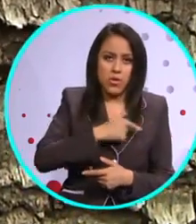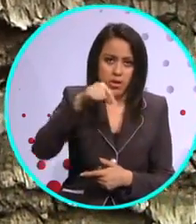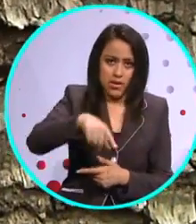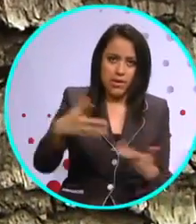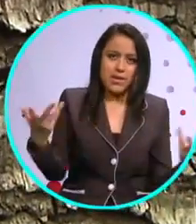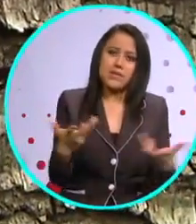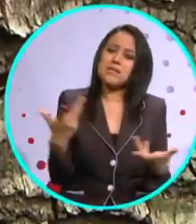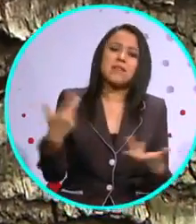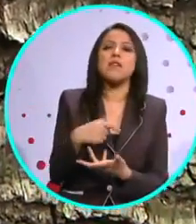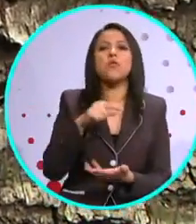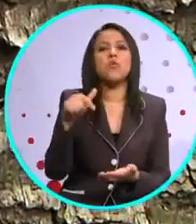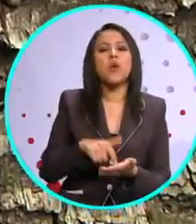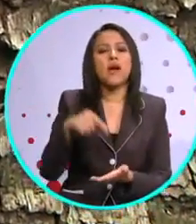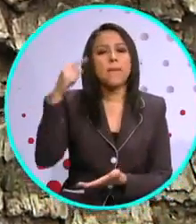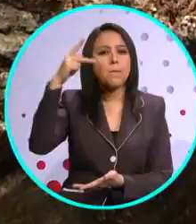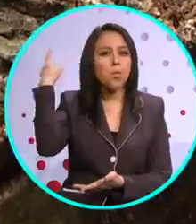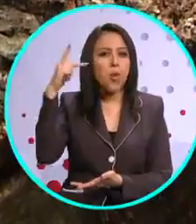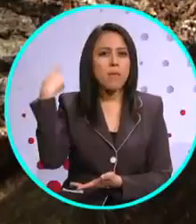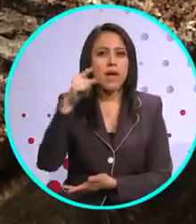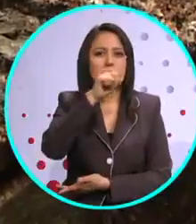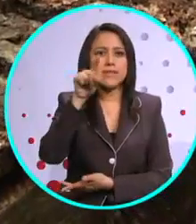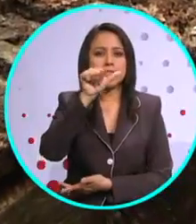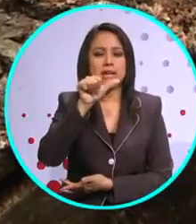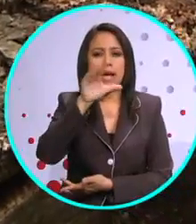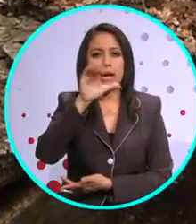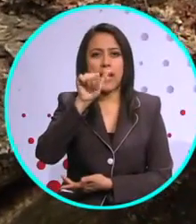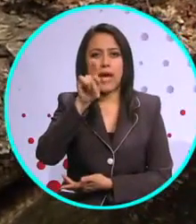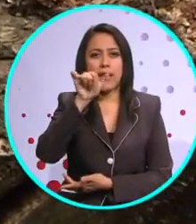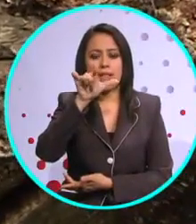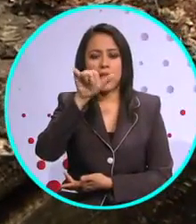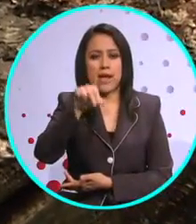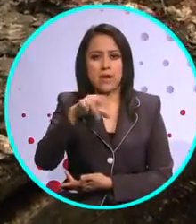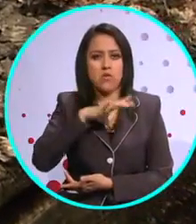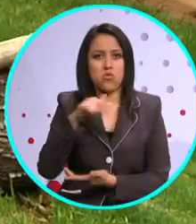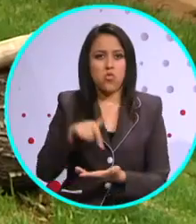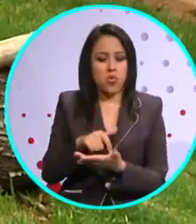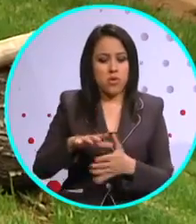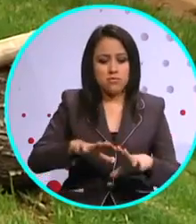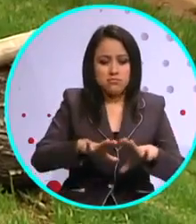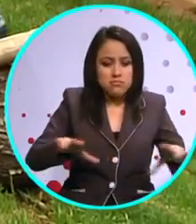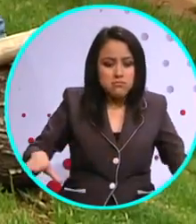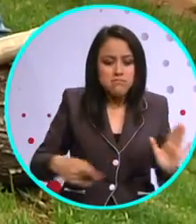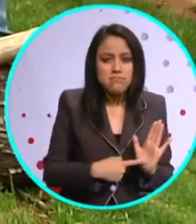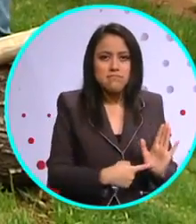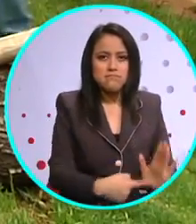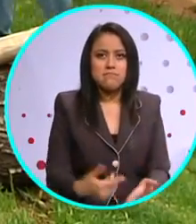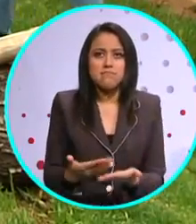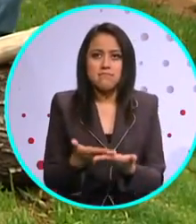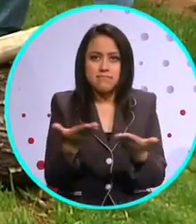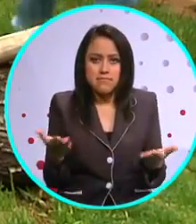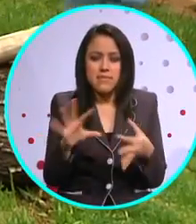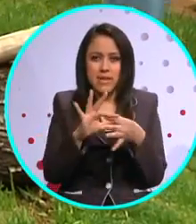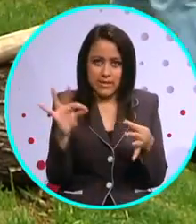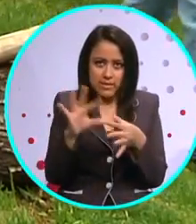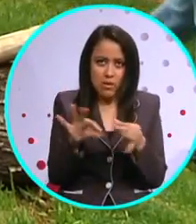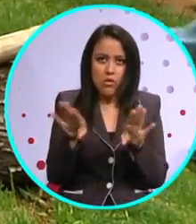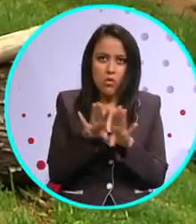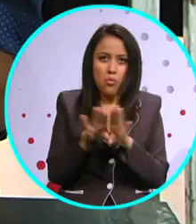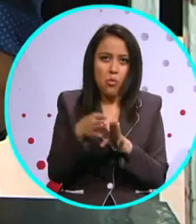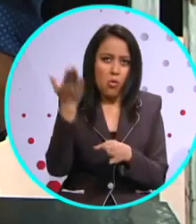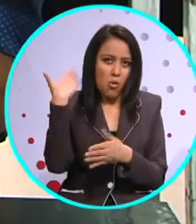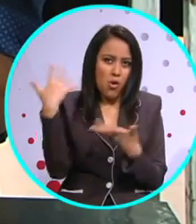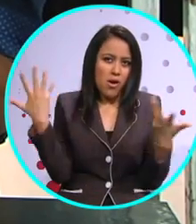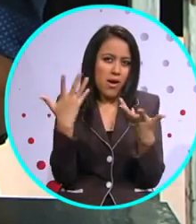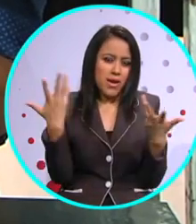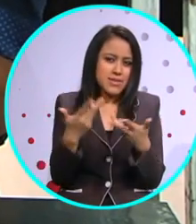Después de ahí nos trasladamos a lo que es un huerto muestra que nosotros tenemos. Les explicamos cómo se elaboraba la sidra hace algunos años.